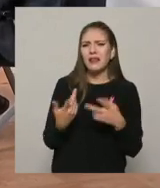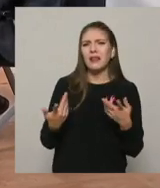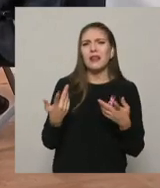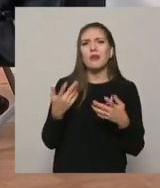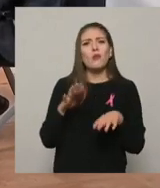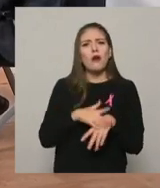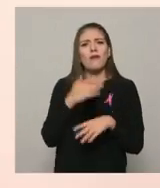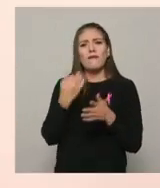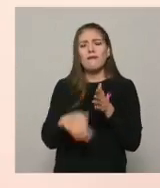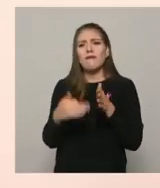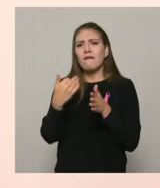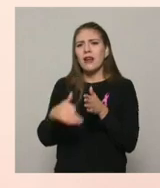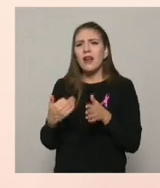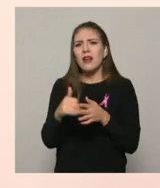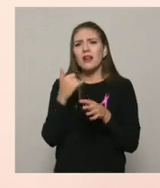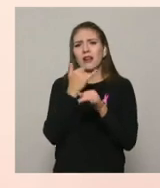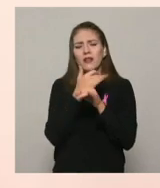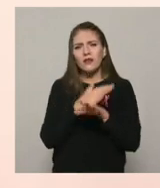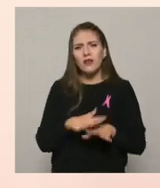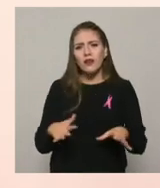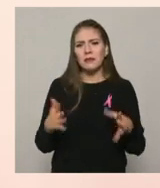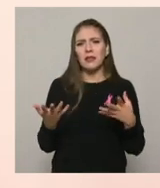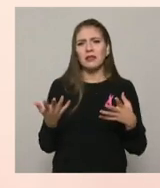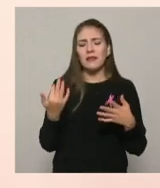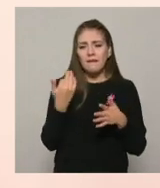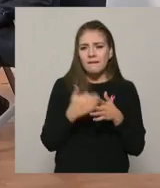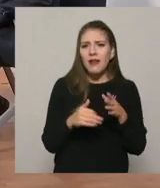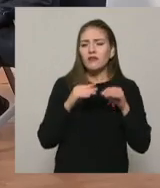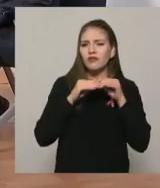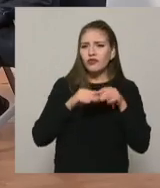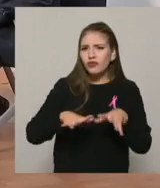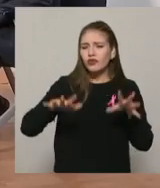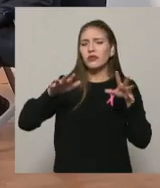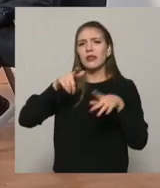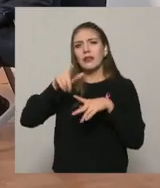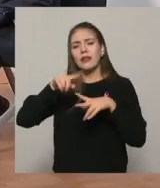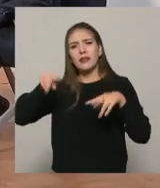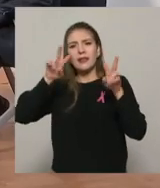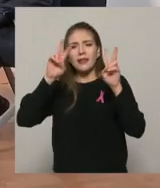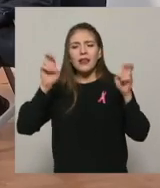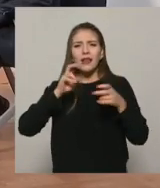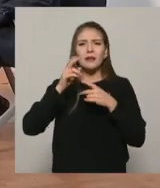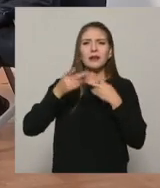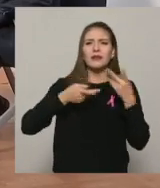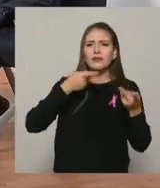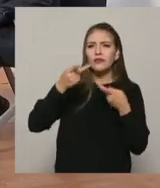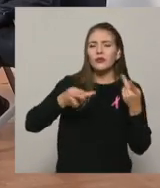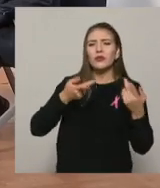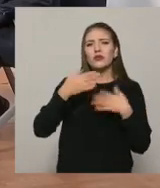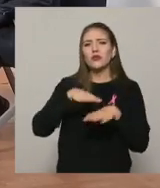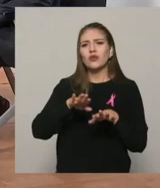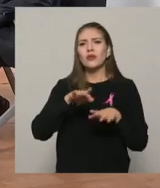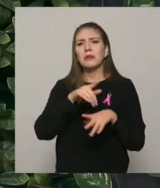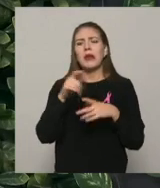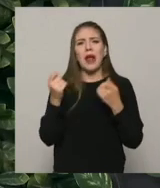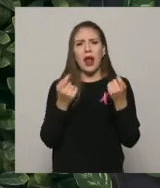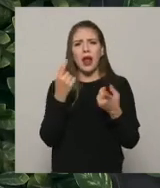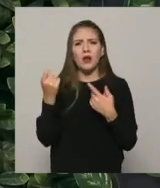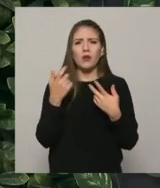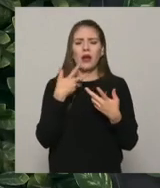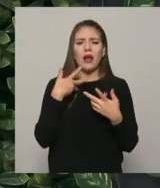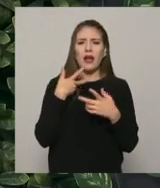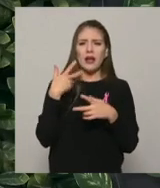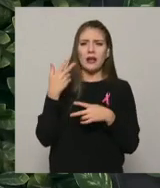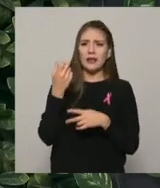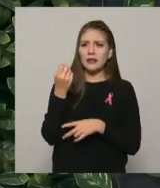falta de conocimientos profundos sobre los temas, divulgue además a través de redes sociales o incluso en algunos programas de televisión